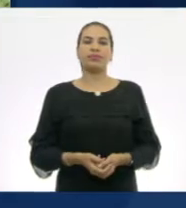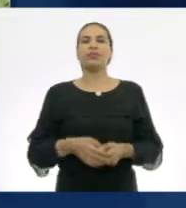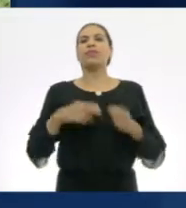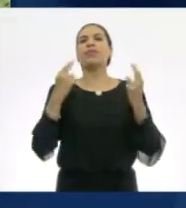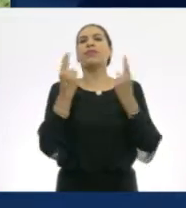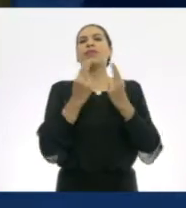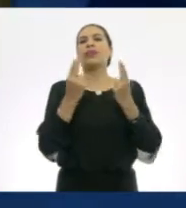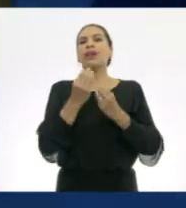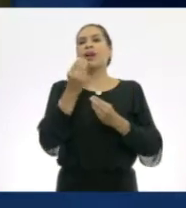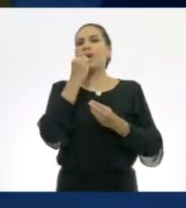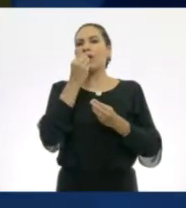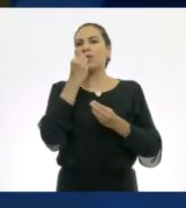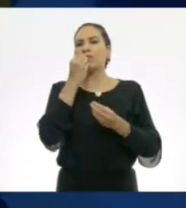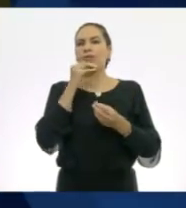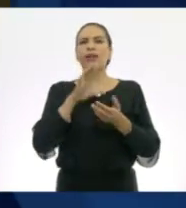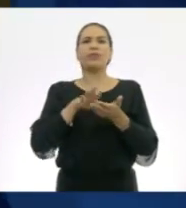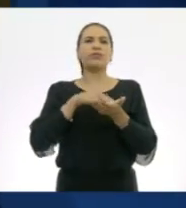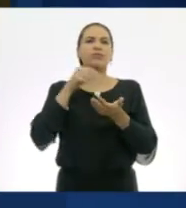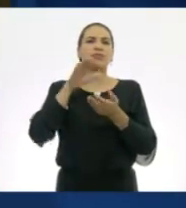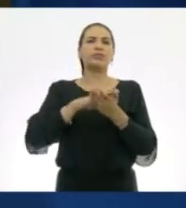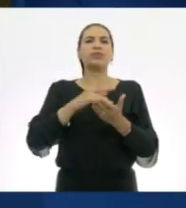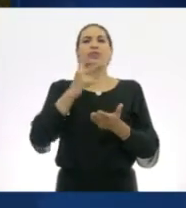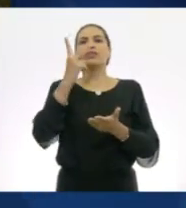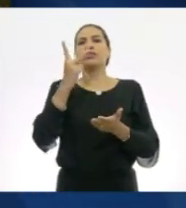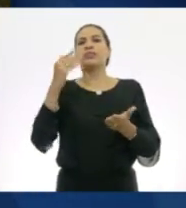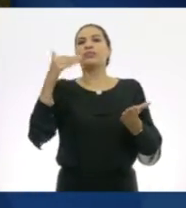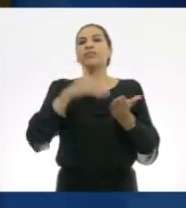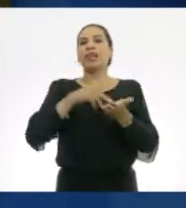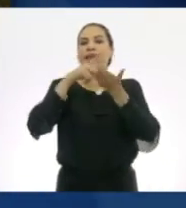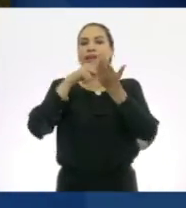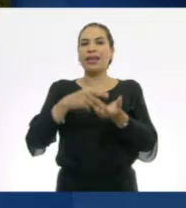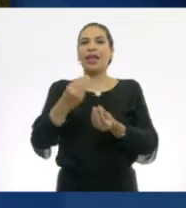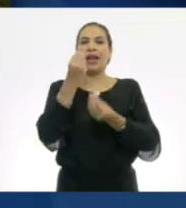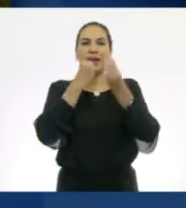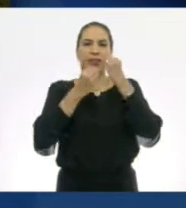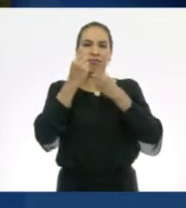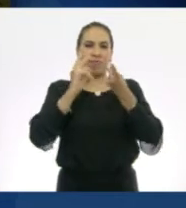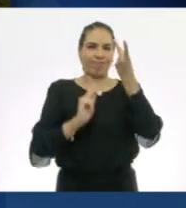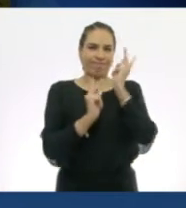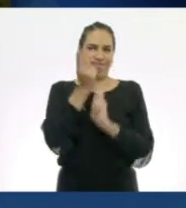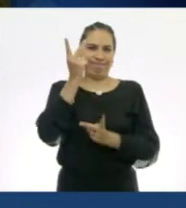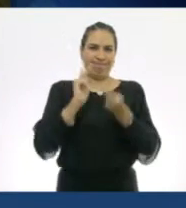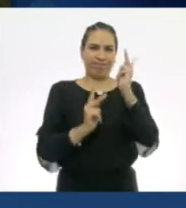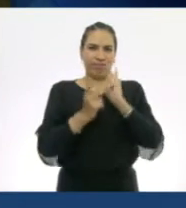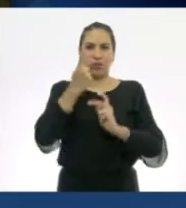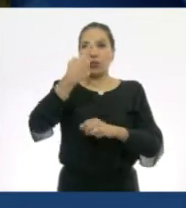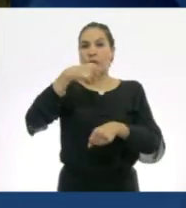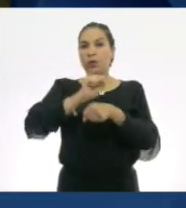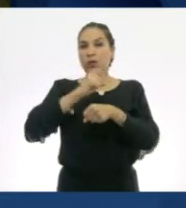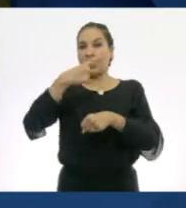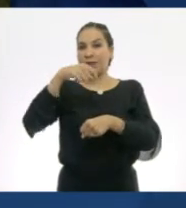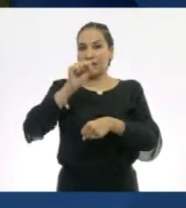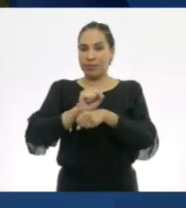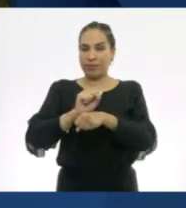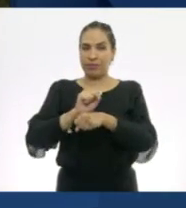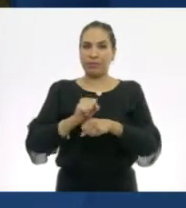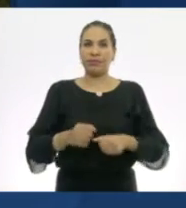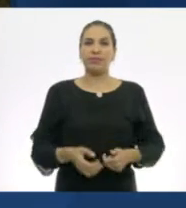Necesitaban consumir alrededor de 2 toneladas de alimento vegetal cada semana.